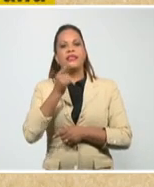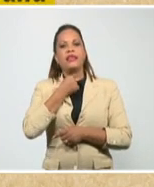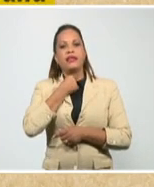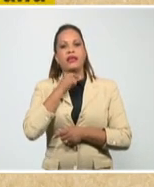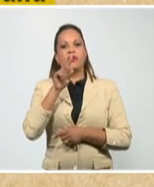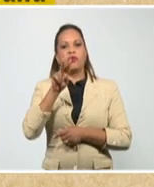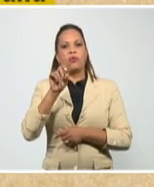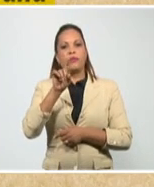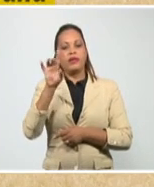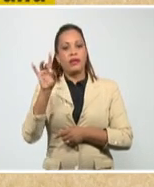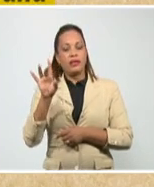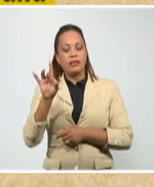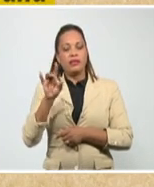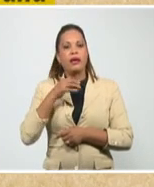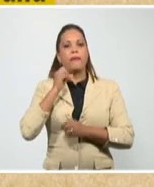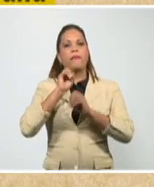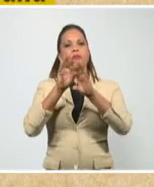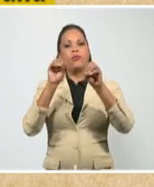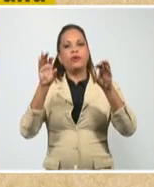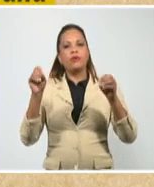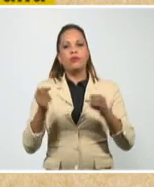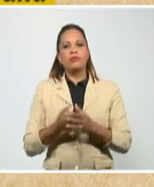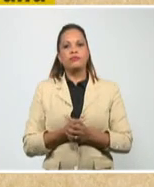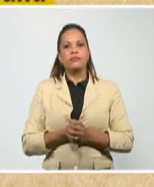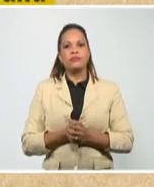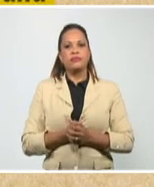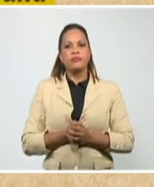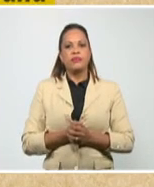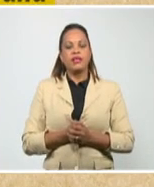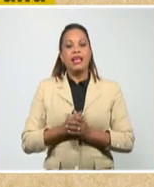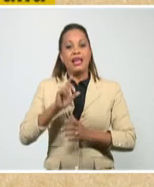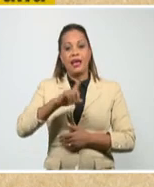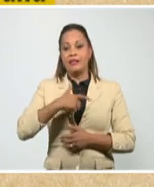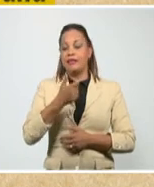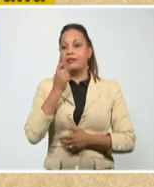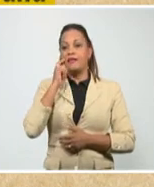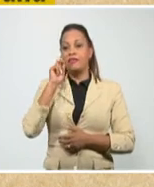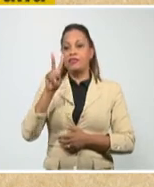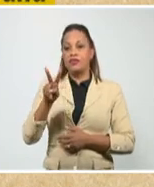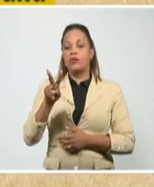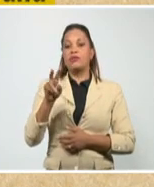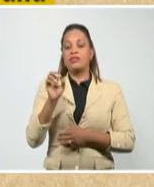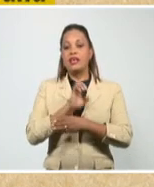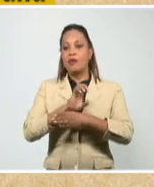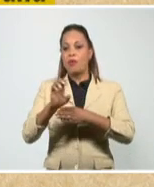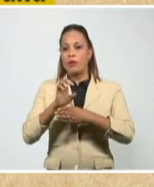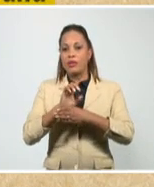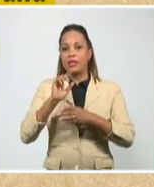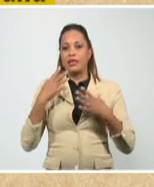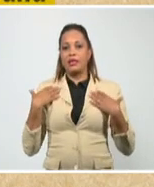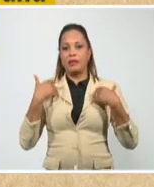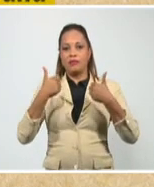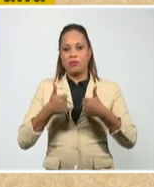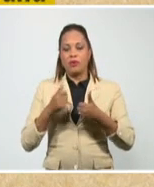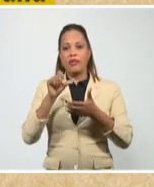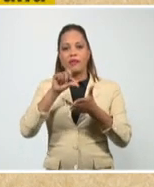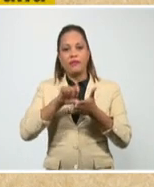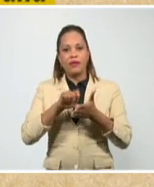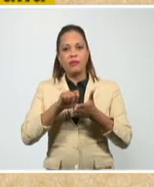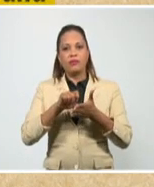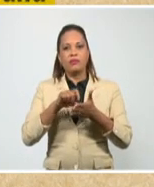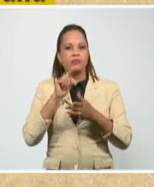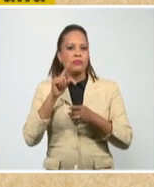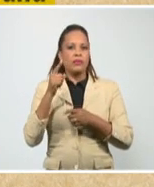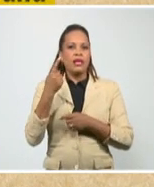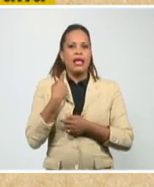Guzmán publicó: pero a decir de Ana Fernández, artista visual ecuatoriana y directora del Centro Cultural Metropolitano, la acción de